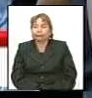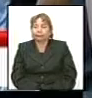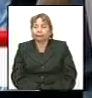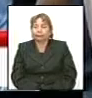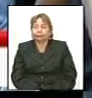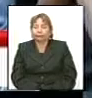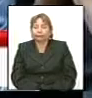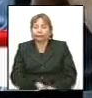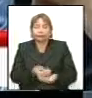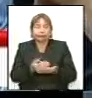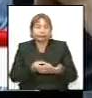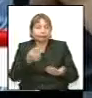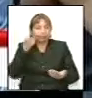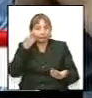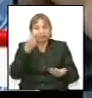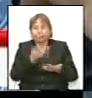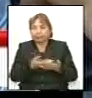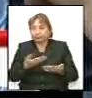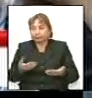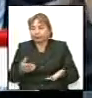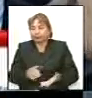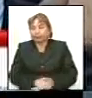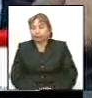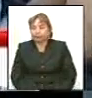pensar con criterios de planificador hacia futuro